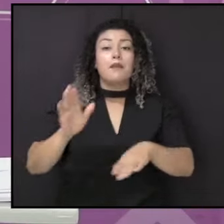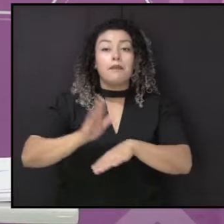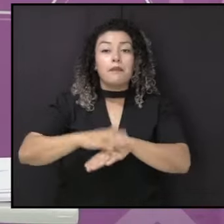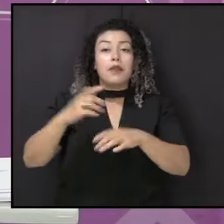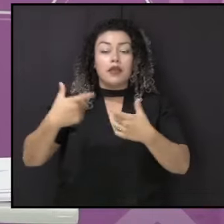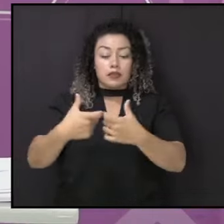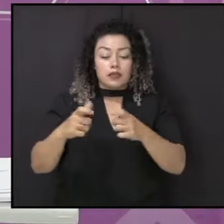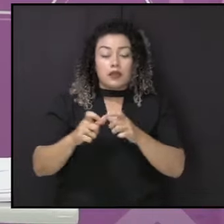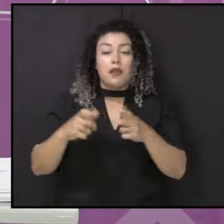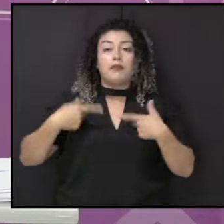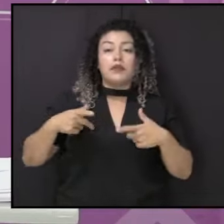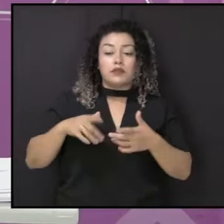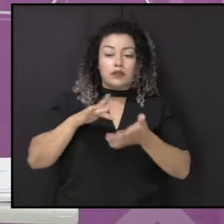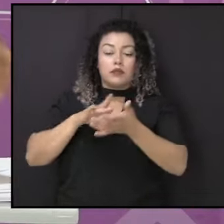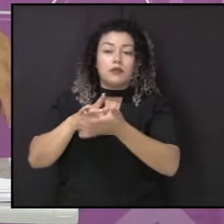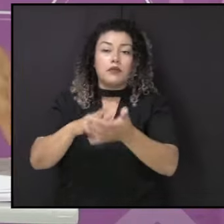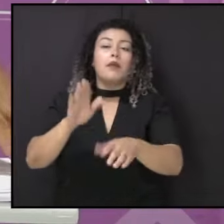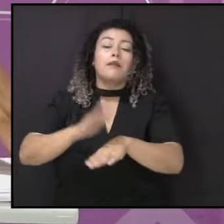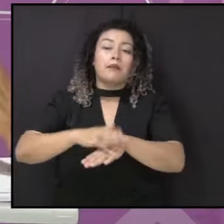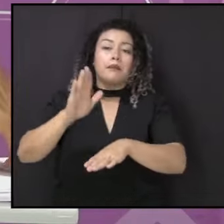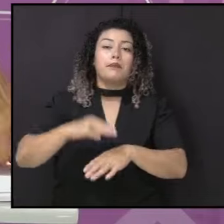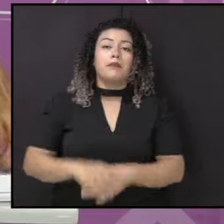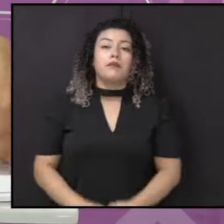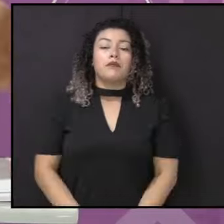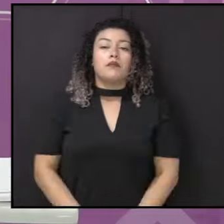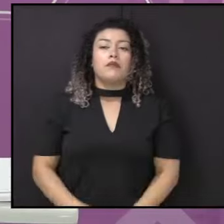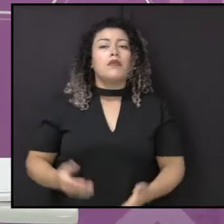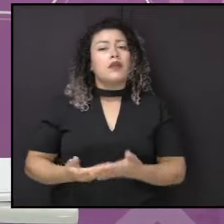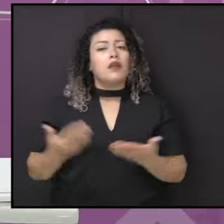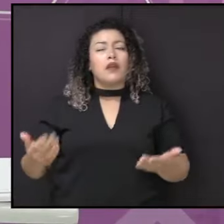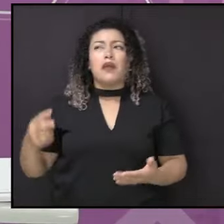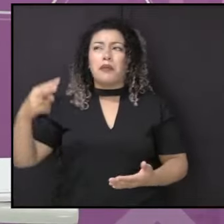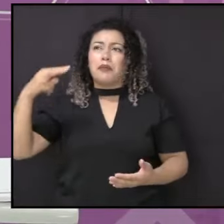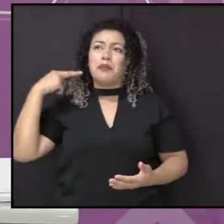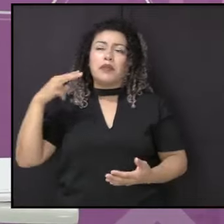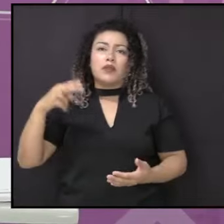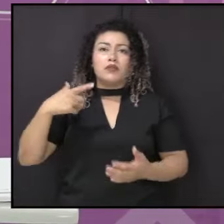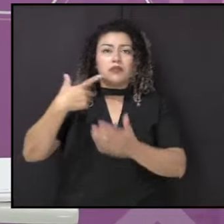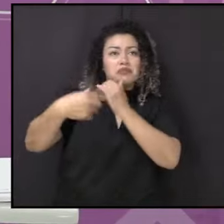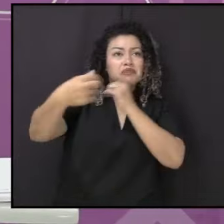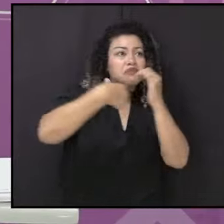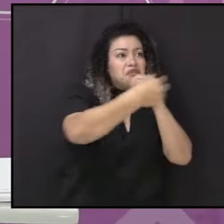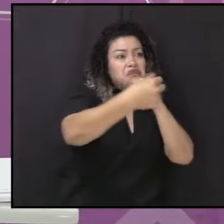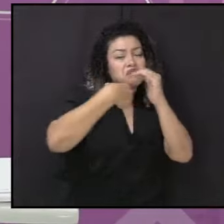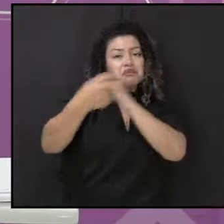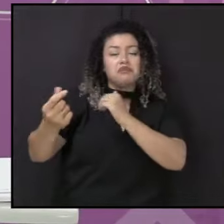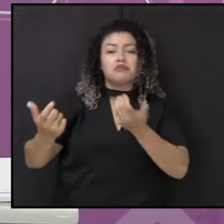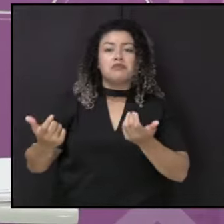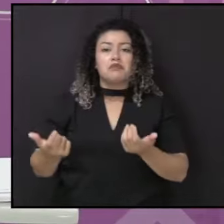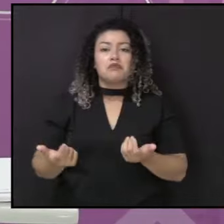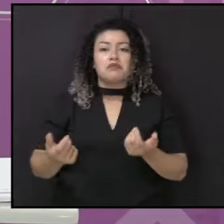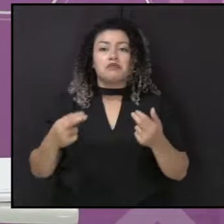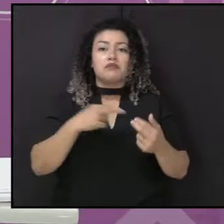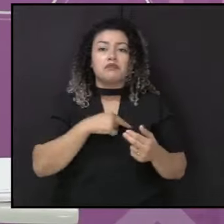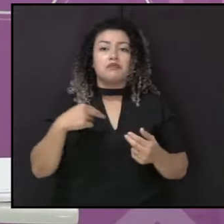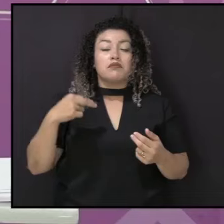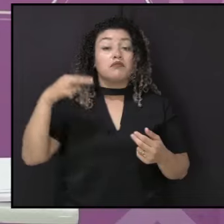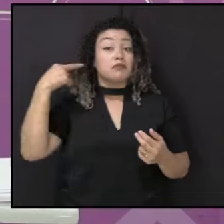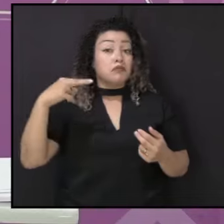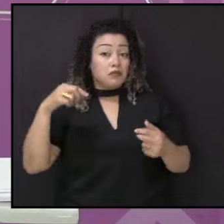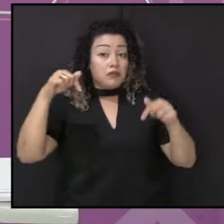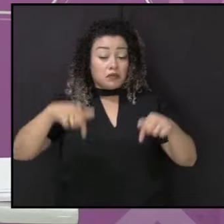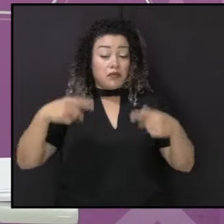de protección a nuestros connacionales. Ahora, lo que se referían, hay muchos veracruzanos que han salido. Hay un dato muy importante, muchos veracruzanos han tenido